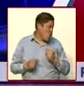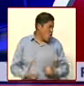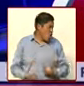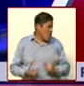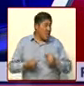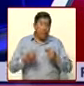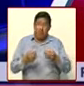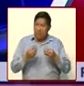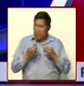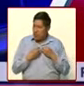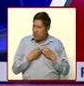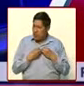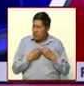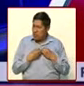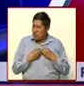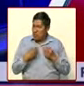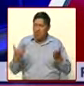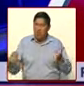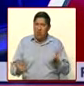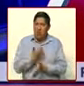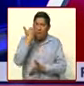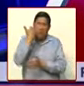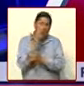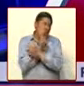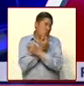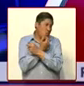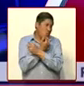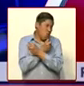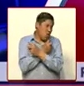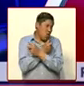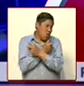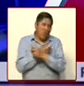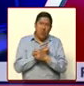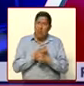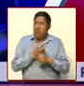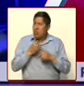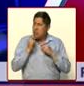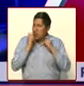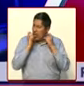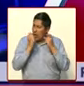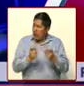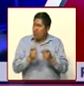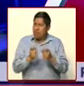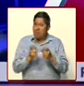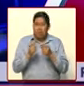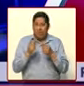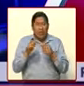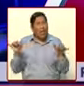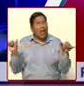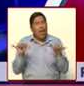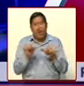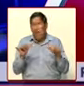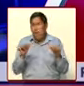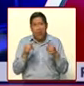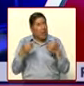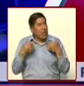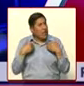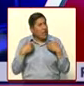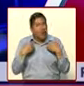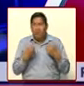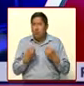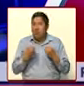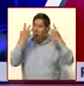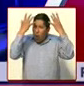para colocarle estos nuevos huesos, que ojalá aparezcan pronto, que haya donantes, también va a tener que tener